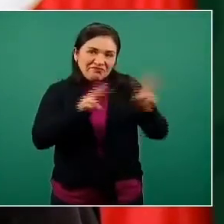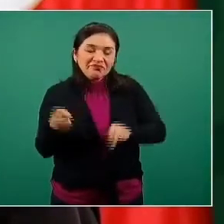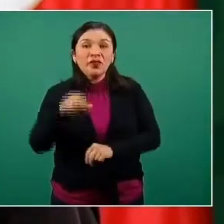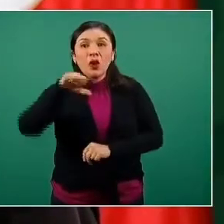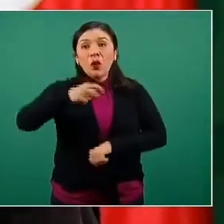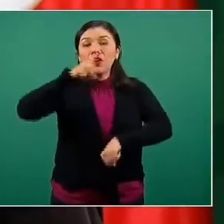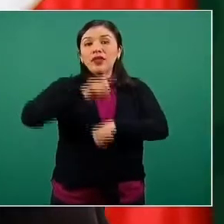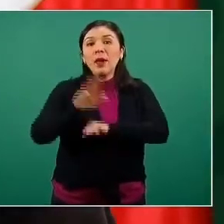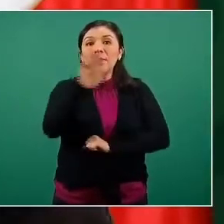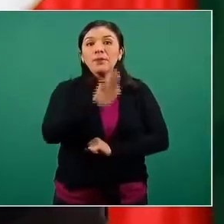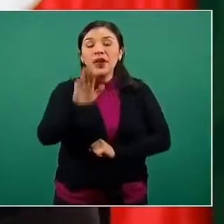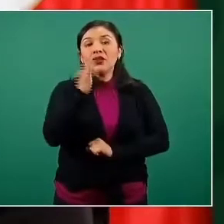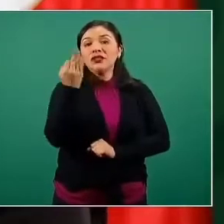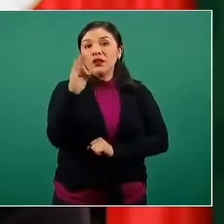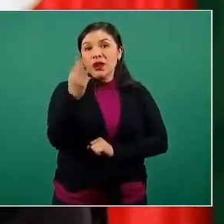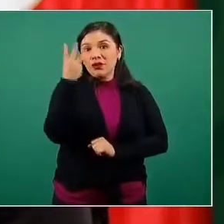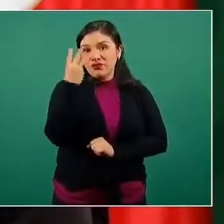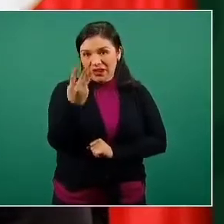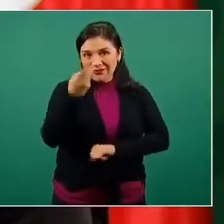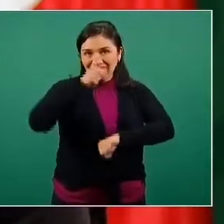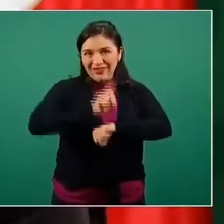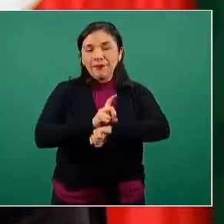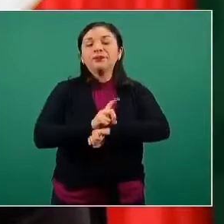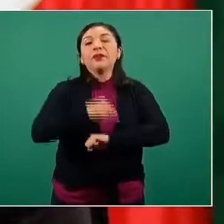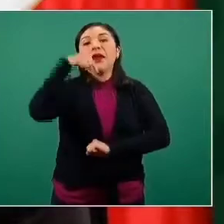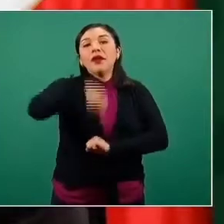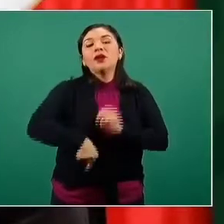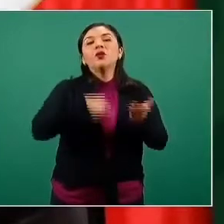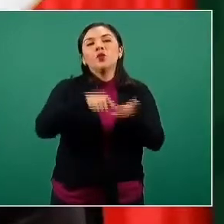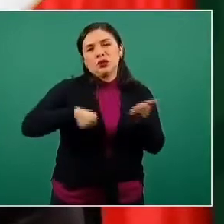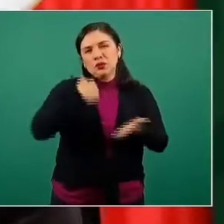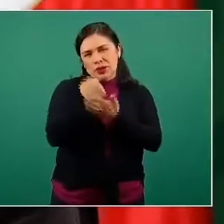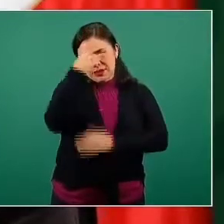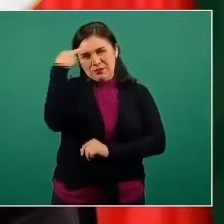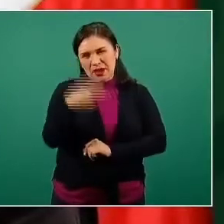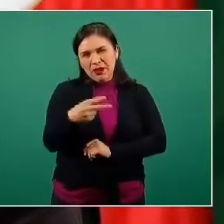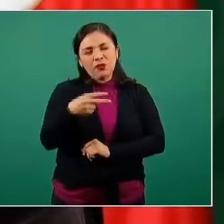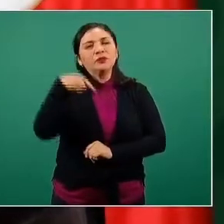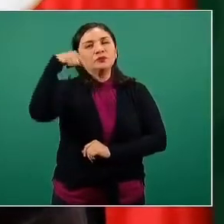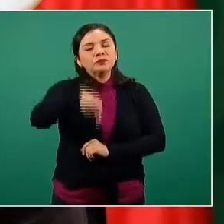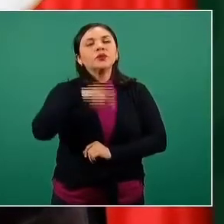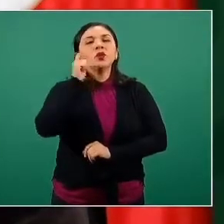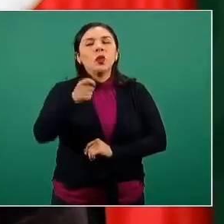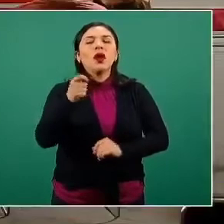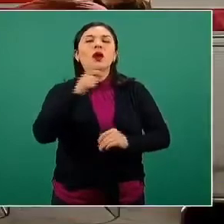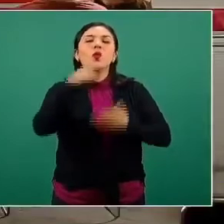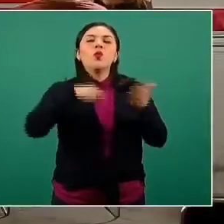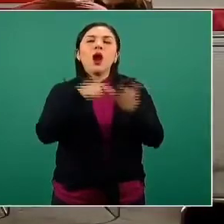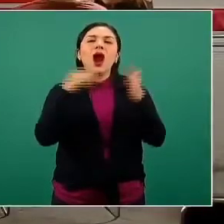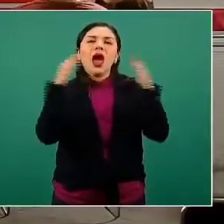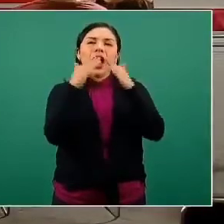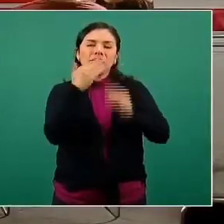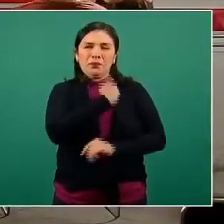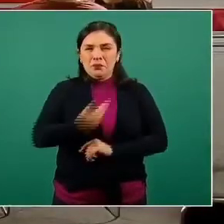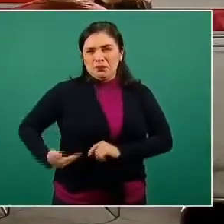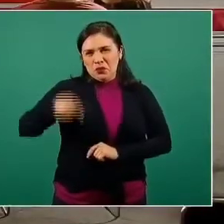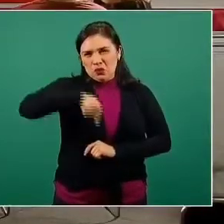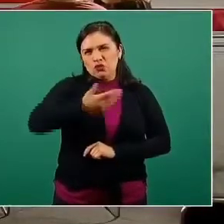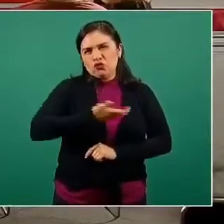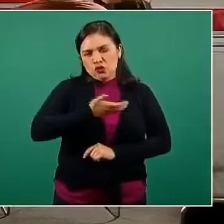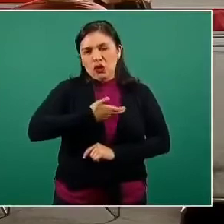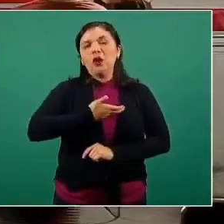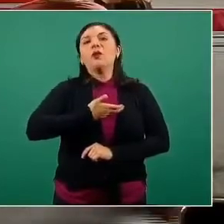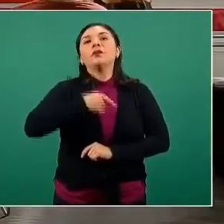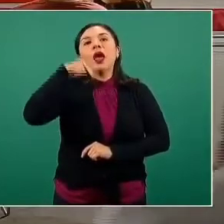miércoles 3 de febrero, estamos aquí en la Ciudad de México, específicamente en Palacio Nacional, que es de donde se